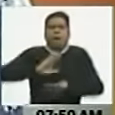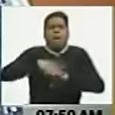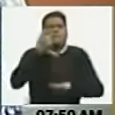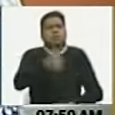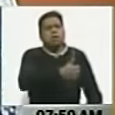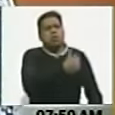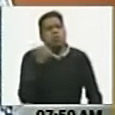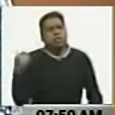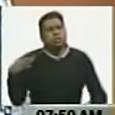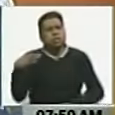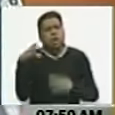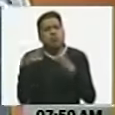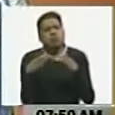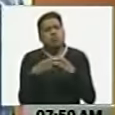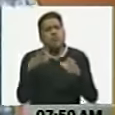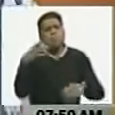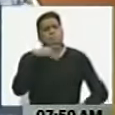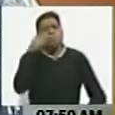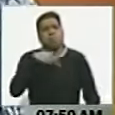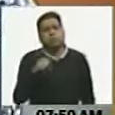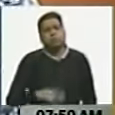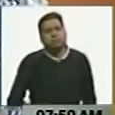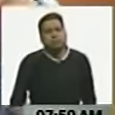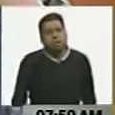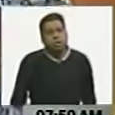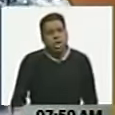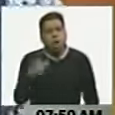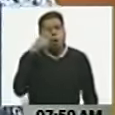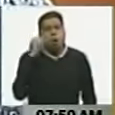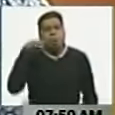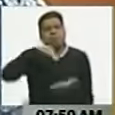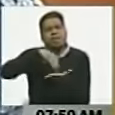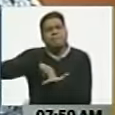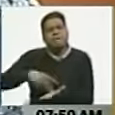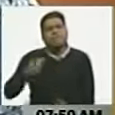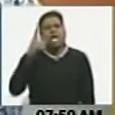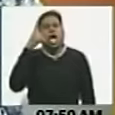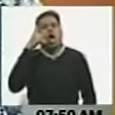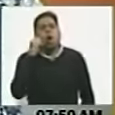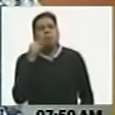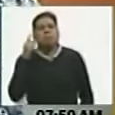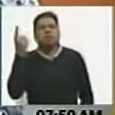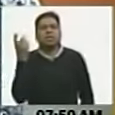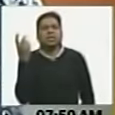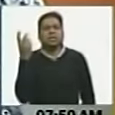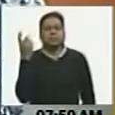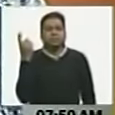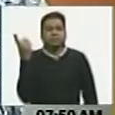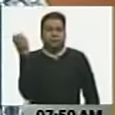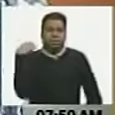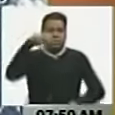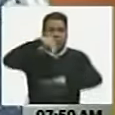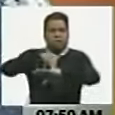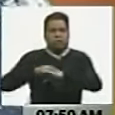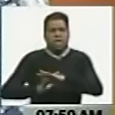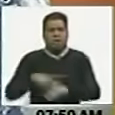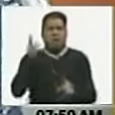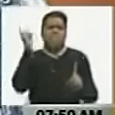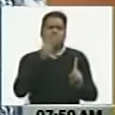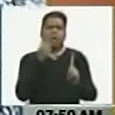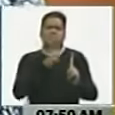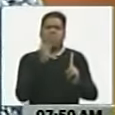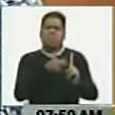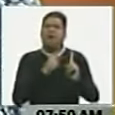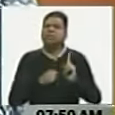ese sector político, el señor de Miranda y el señor de la Asamblea Nacional han instigado a la gente,